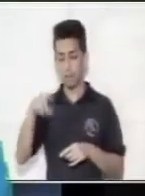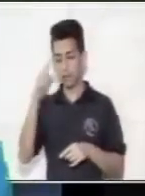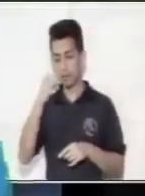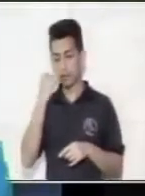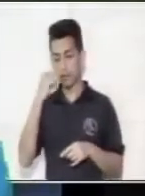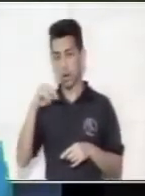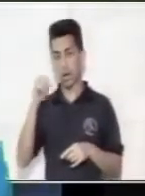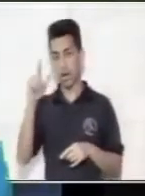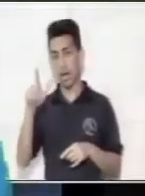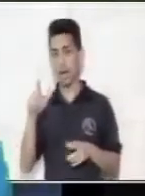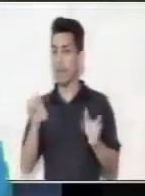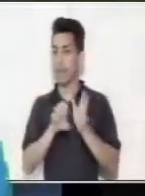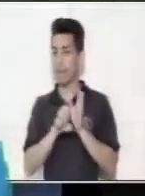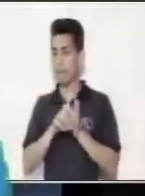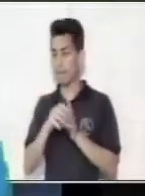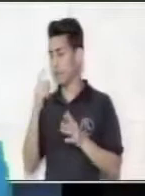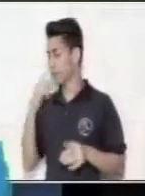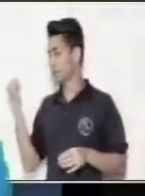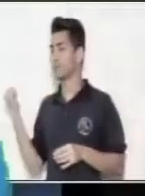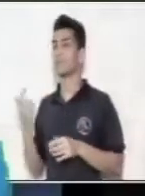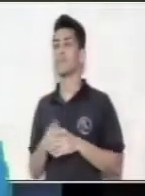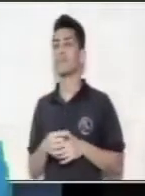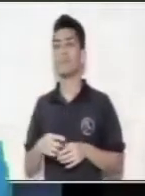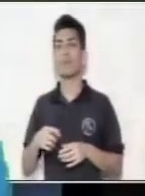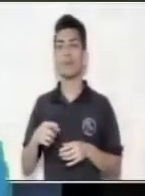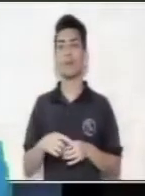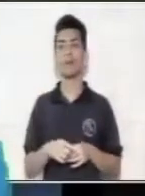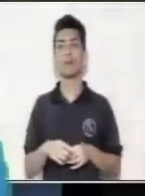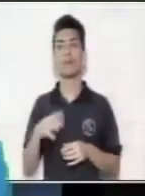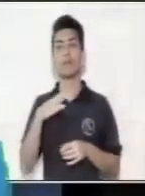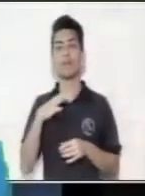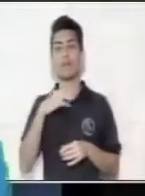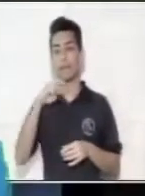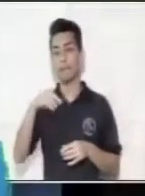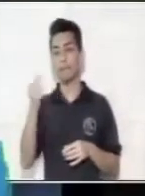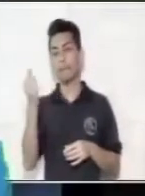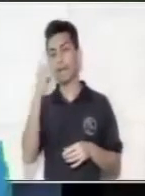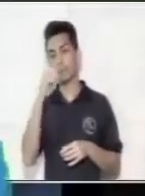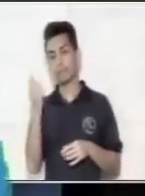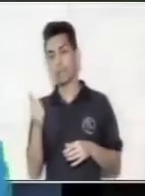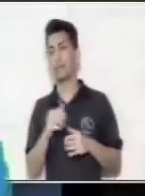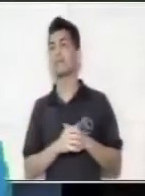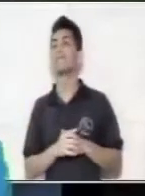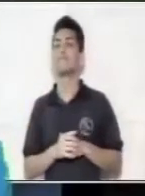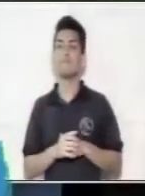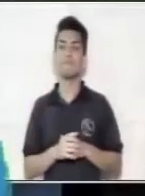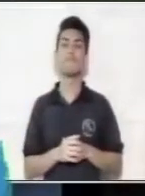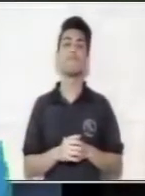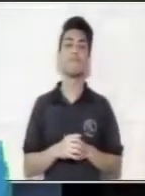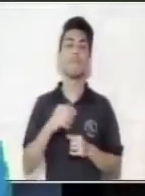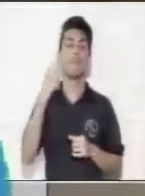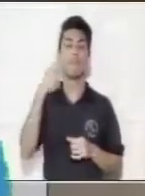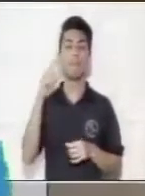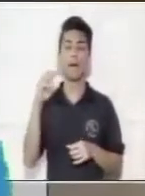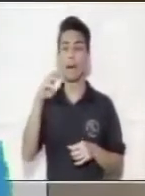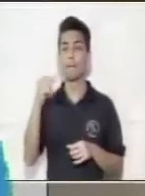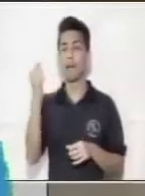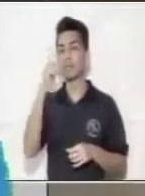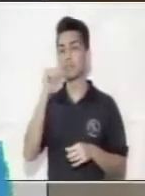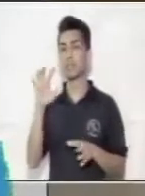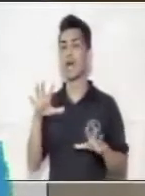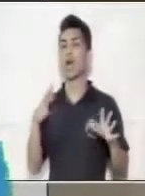Ejemplos. Tenemos, por ejemplo, conceptos como masa. La masa, para definirse,